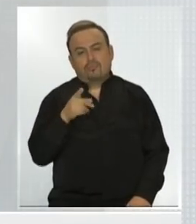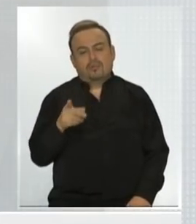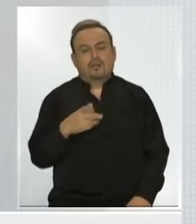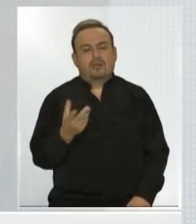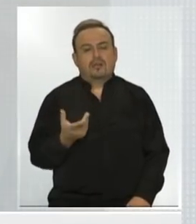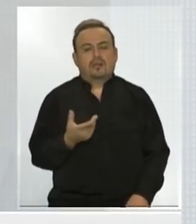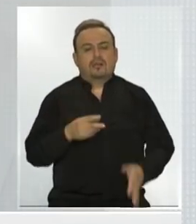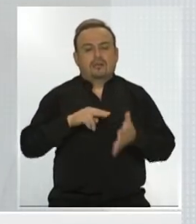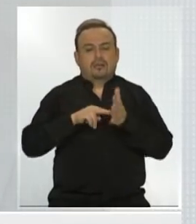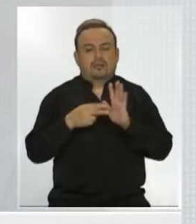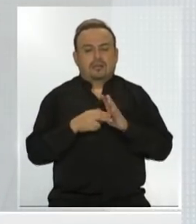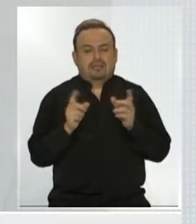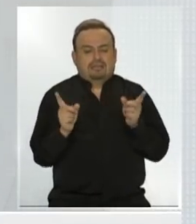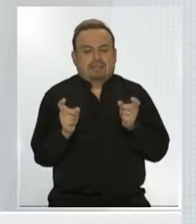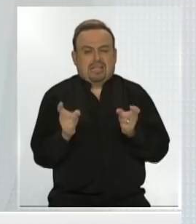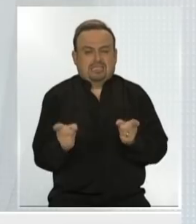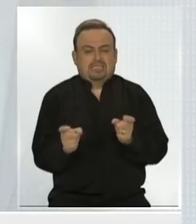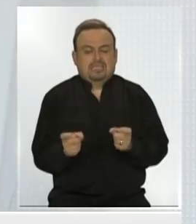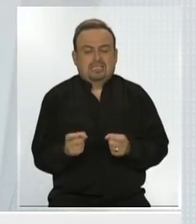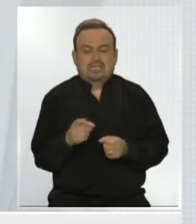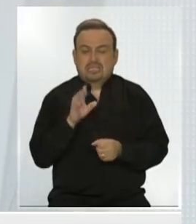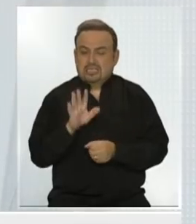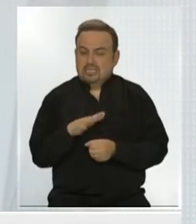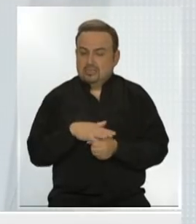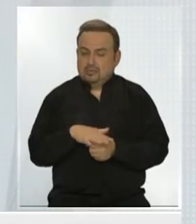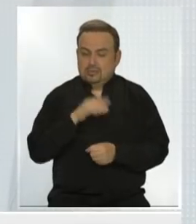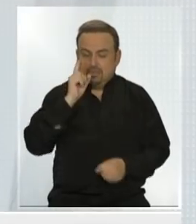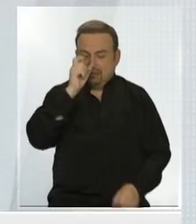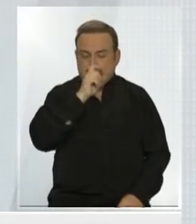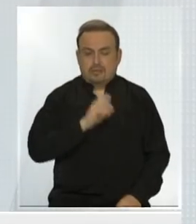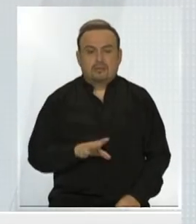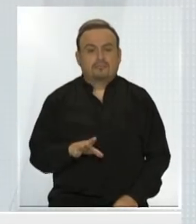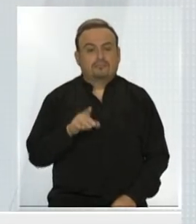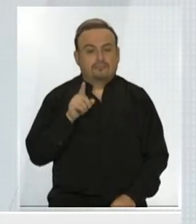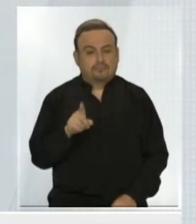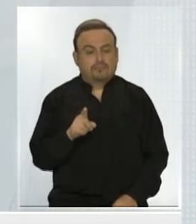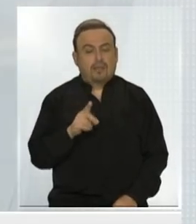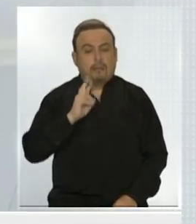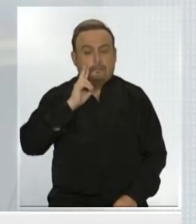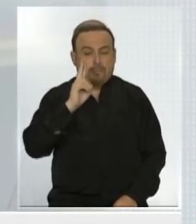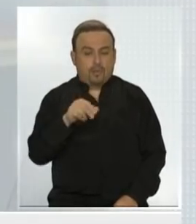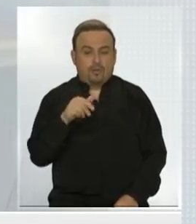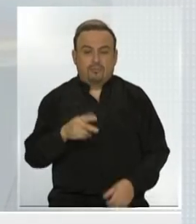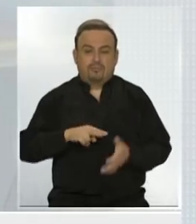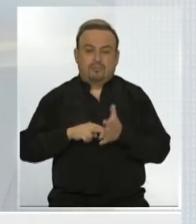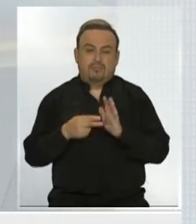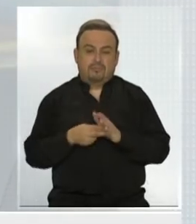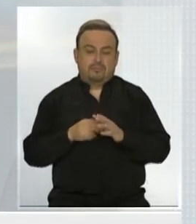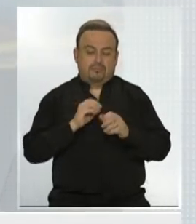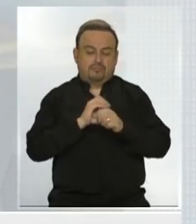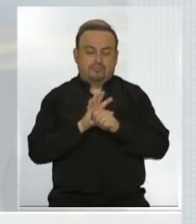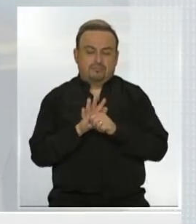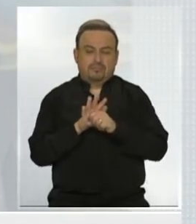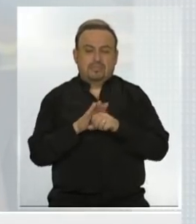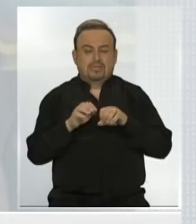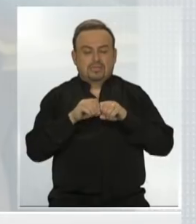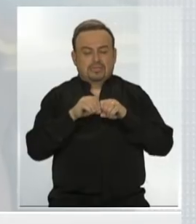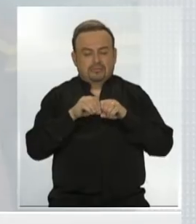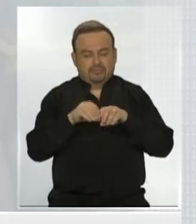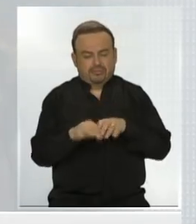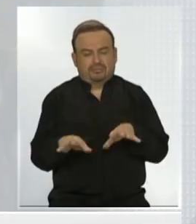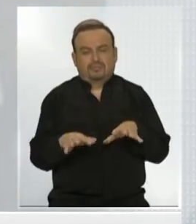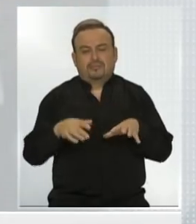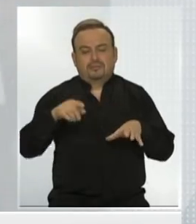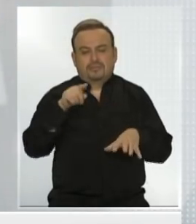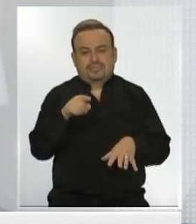neuroblastoma que es una situación compleja obviamente pero que empeoró justamente cuando el nuevo brote de coronavirus comenzó a